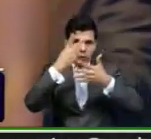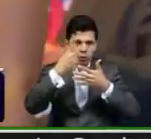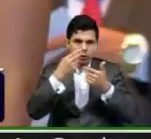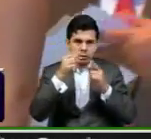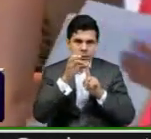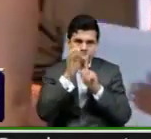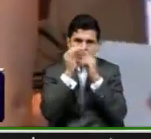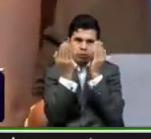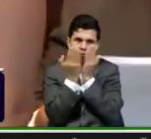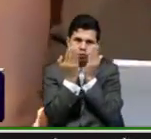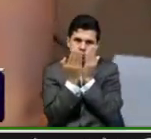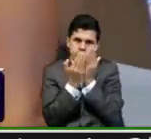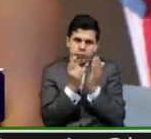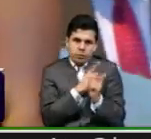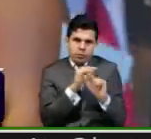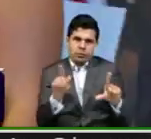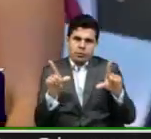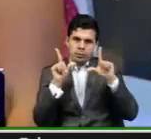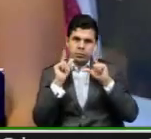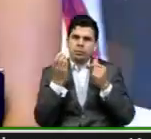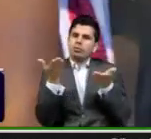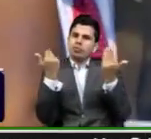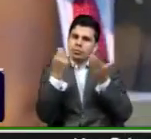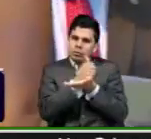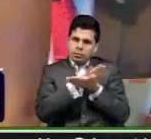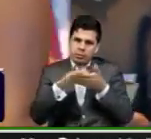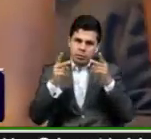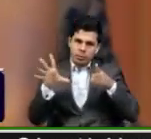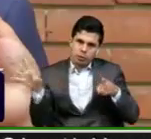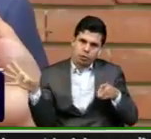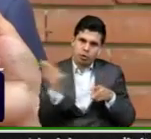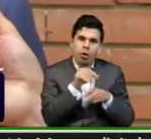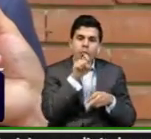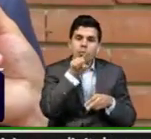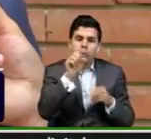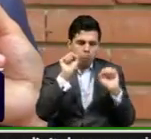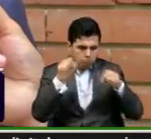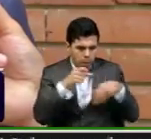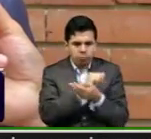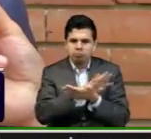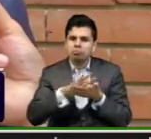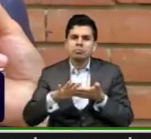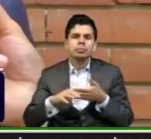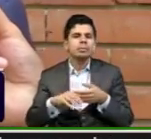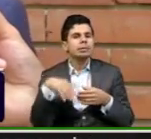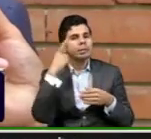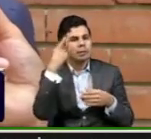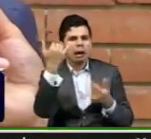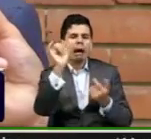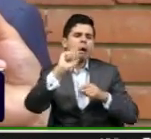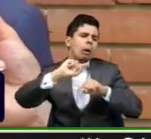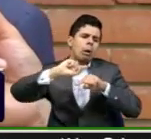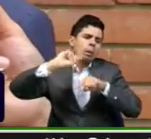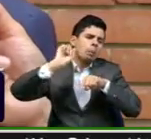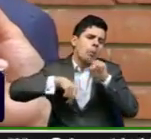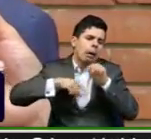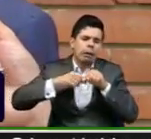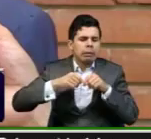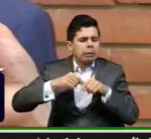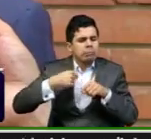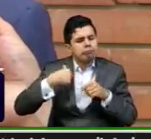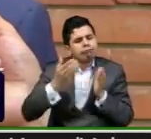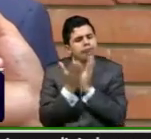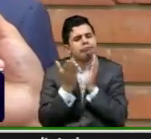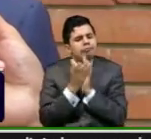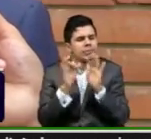educación superior está extendida de manera gratuita a todos los ciudadanos de Bucaramanga. No existe excusa alguna para que joven